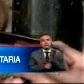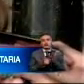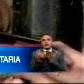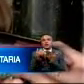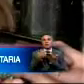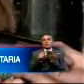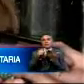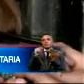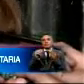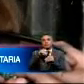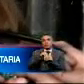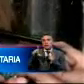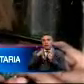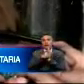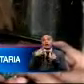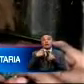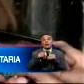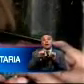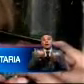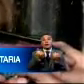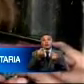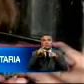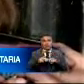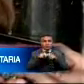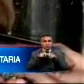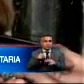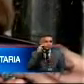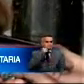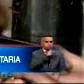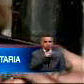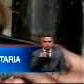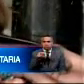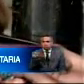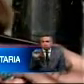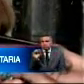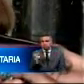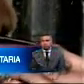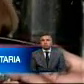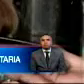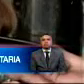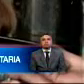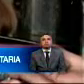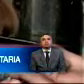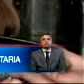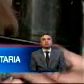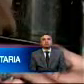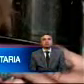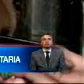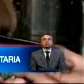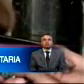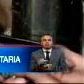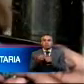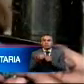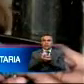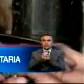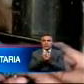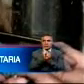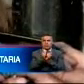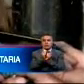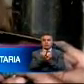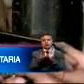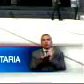través pues de esta ley. Sin embargo, en la revisión correspondiente pues se ha logrado realmente ajustar en ese sentido y